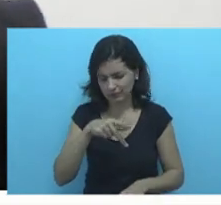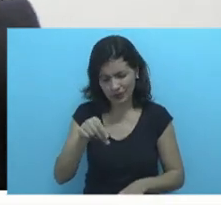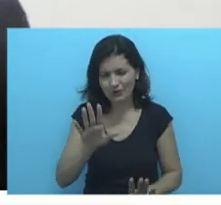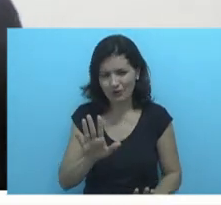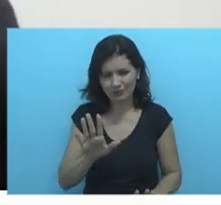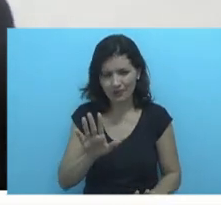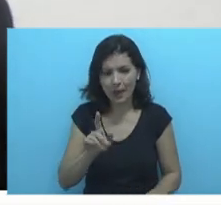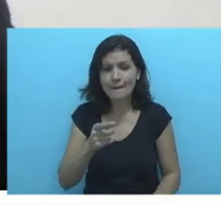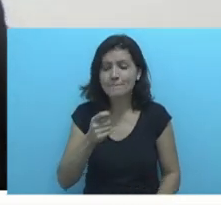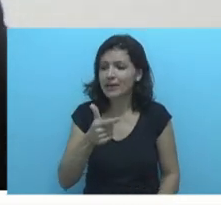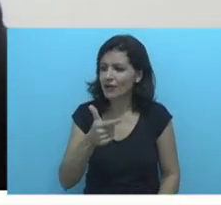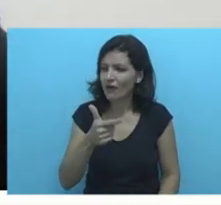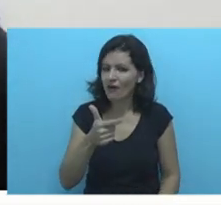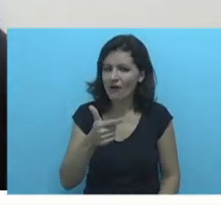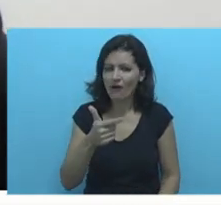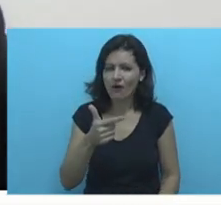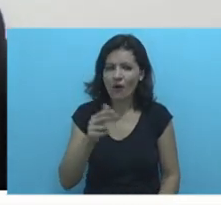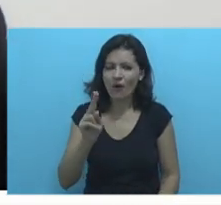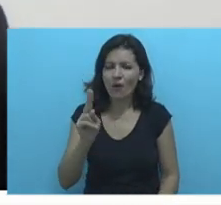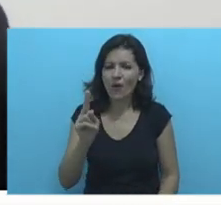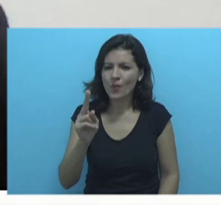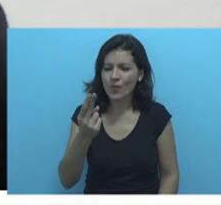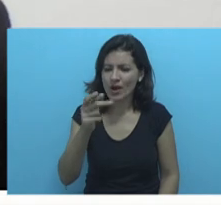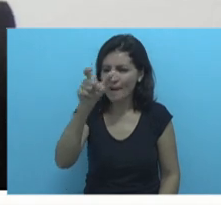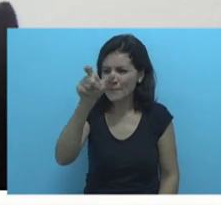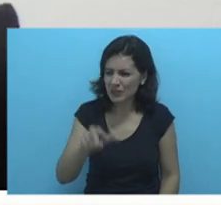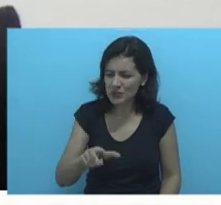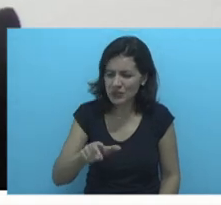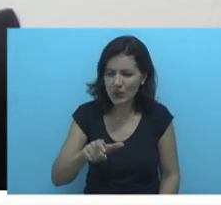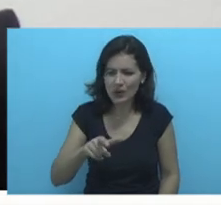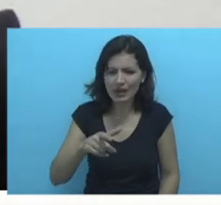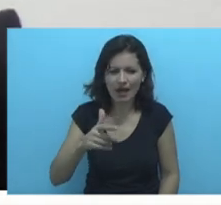Es de las pocas veces, sí, que nos toca afrontar la muerte de un político con mayúsculas.